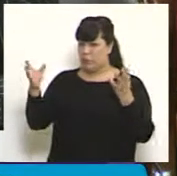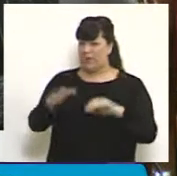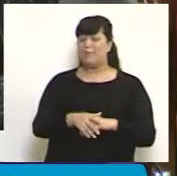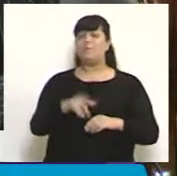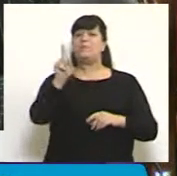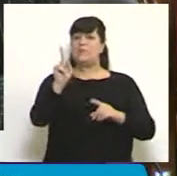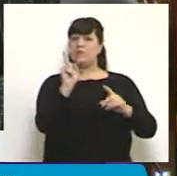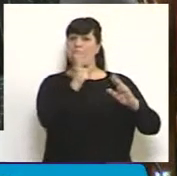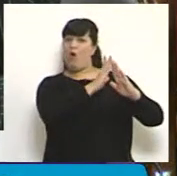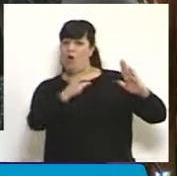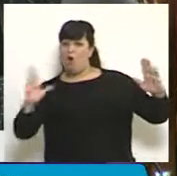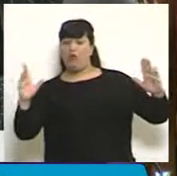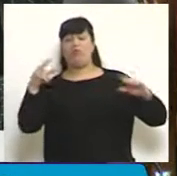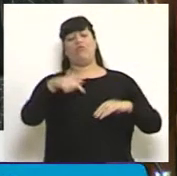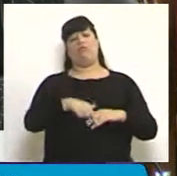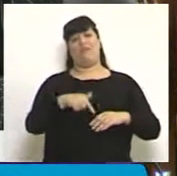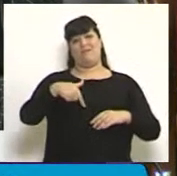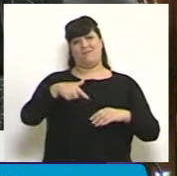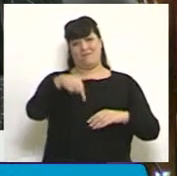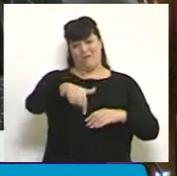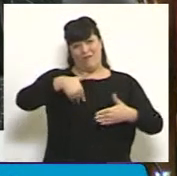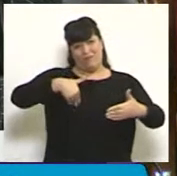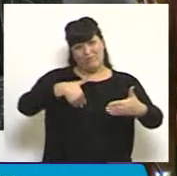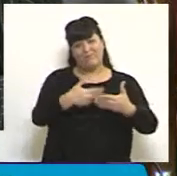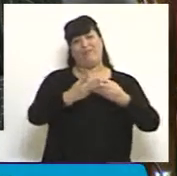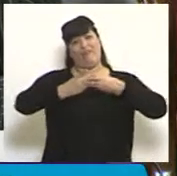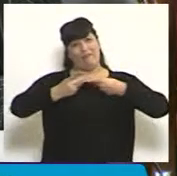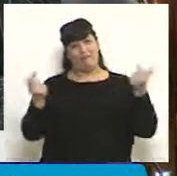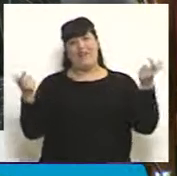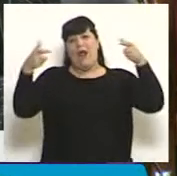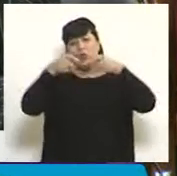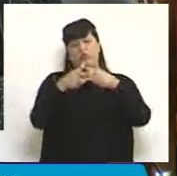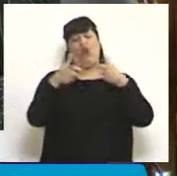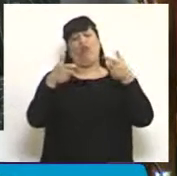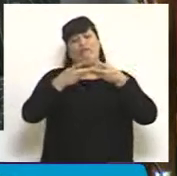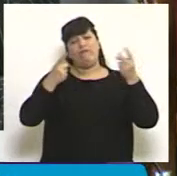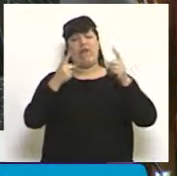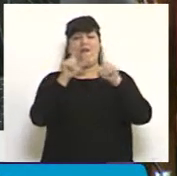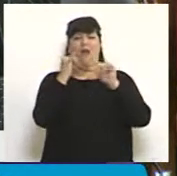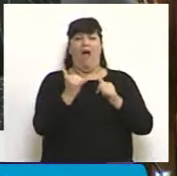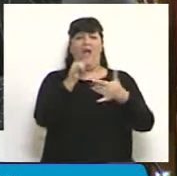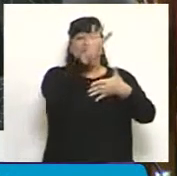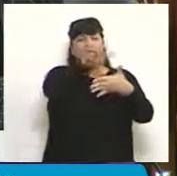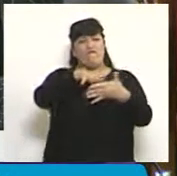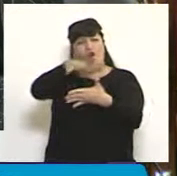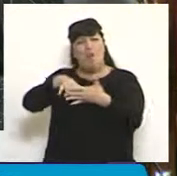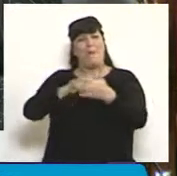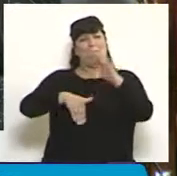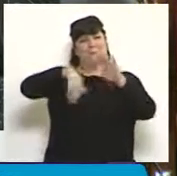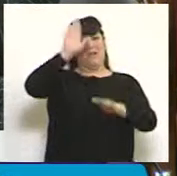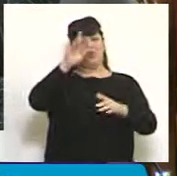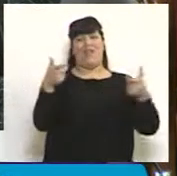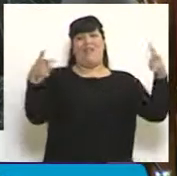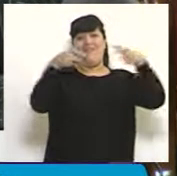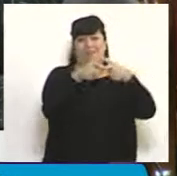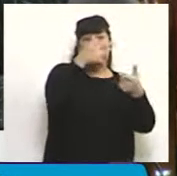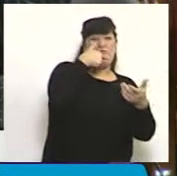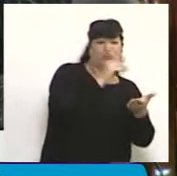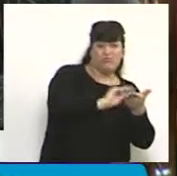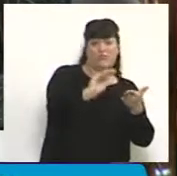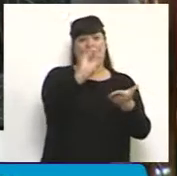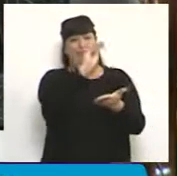de cosas finalizamos la reunión con informes por mayoría de la bicameral hasta ese